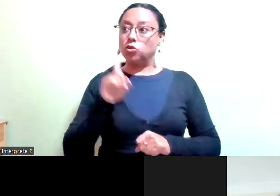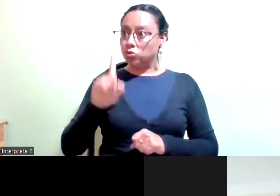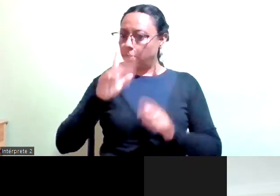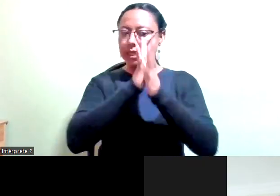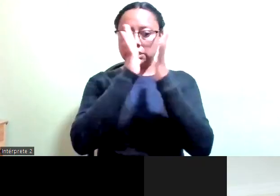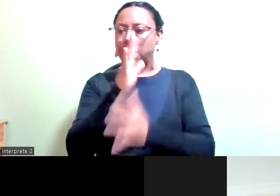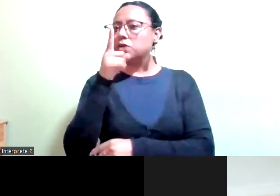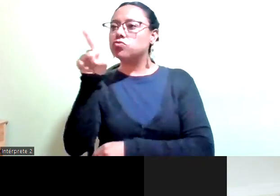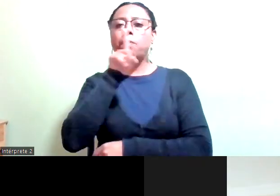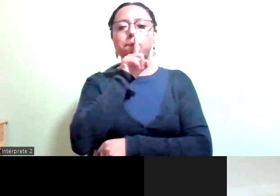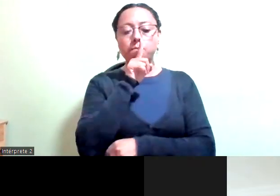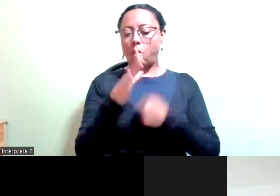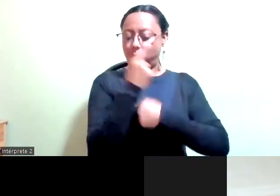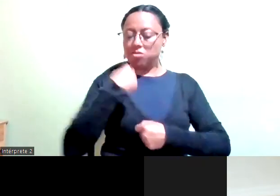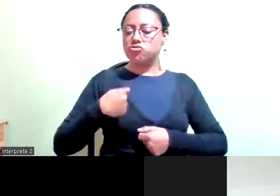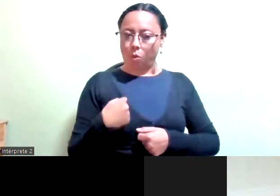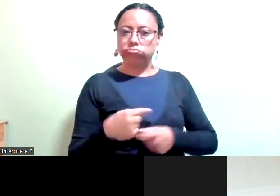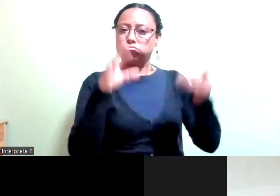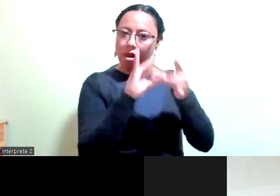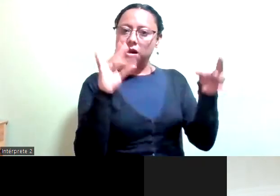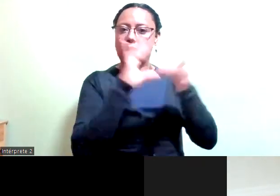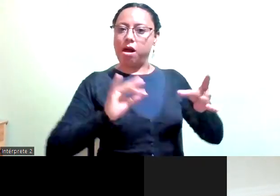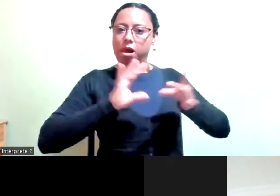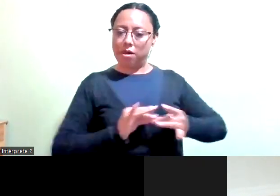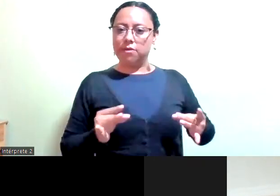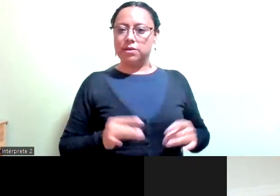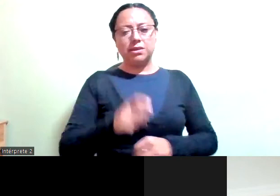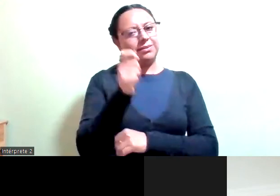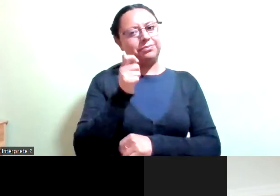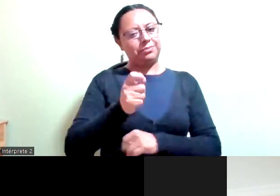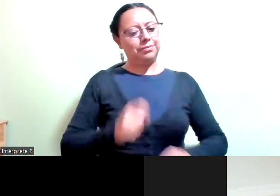sus intervenciones, o sea, es estar